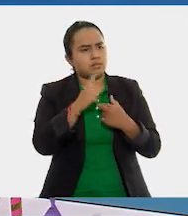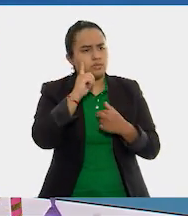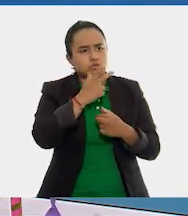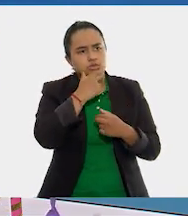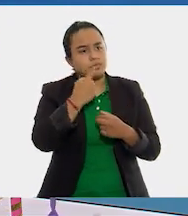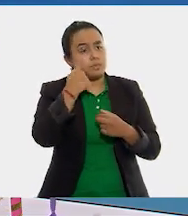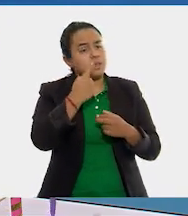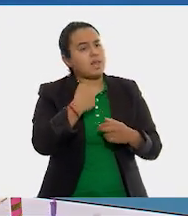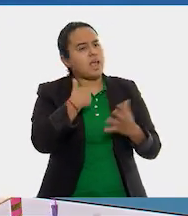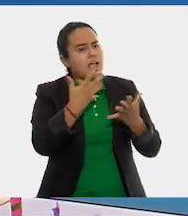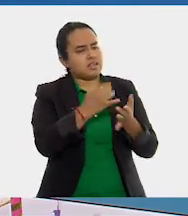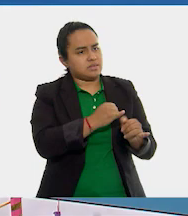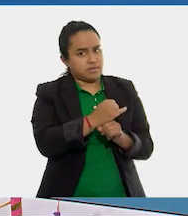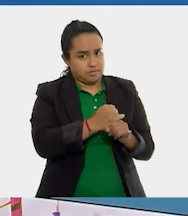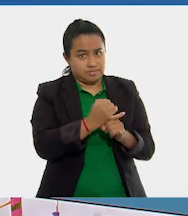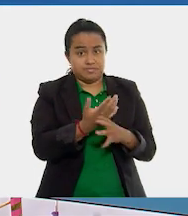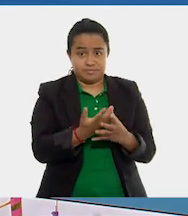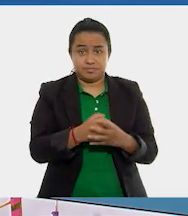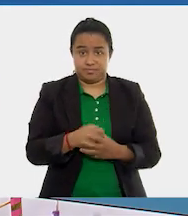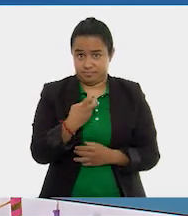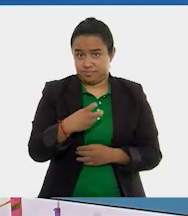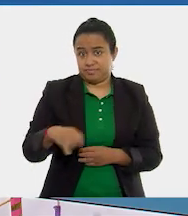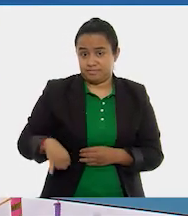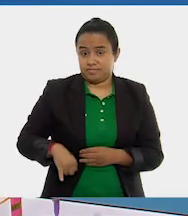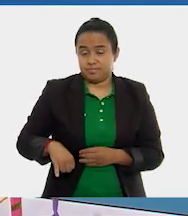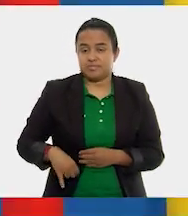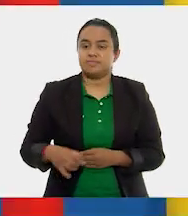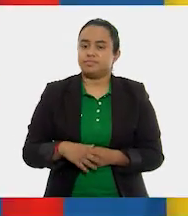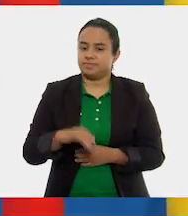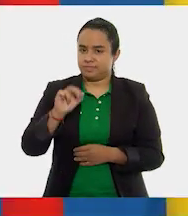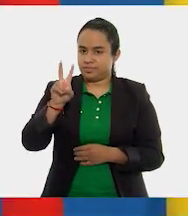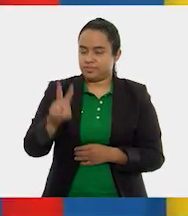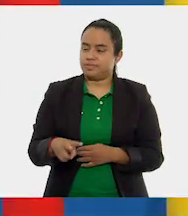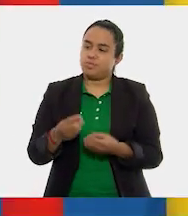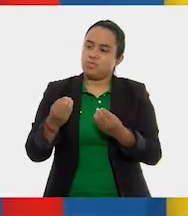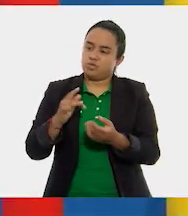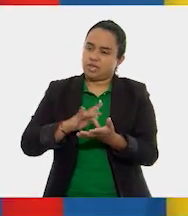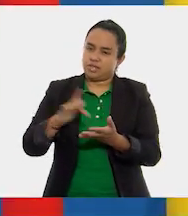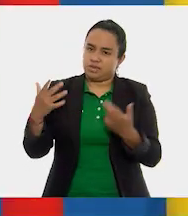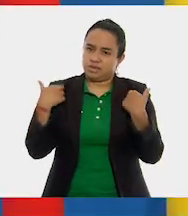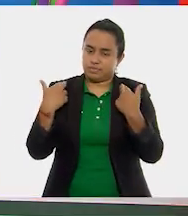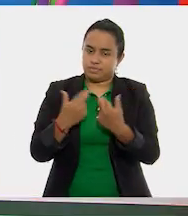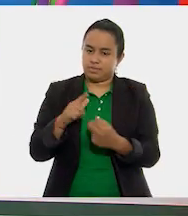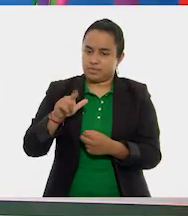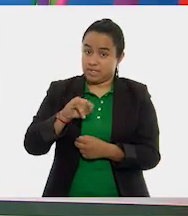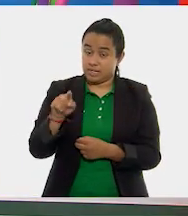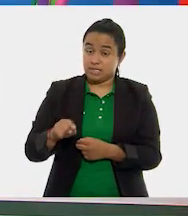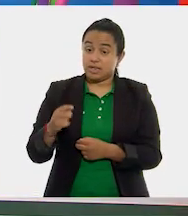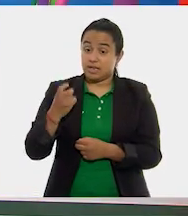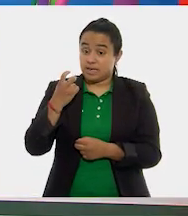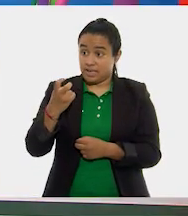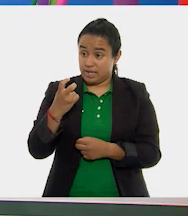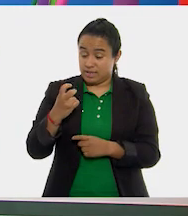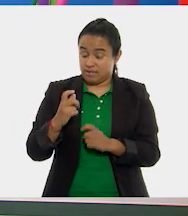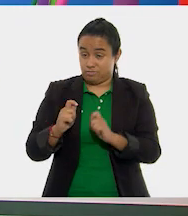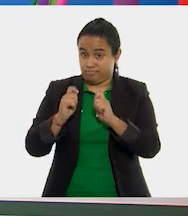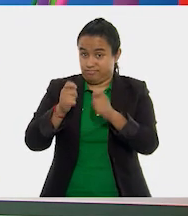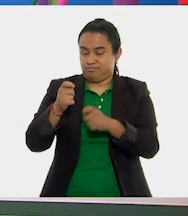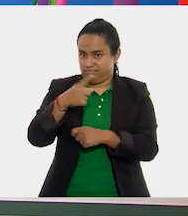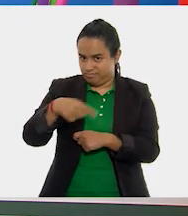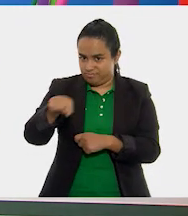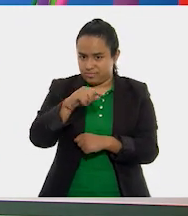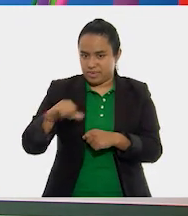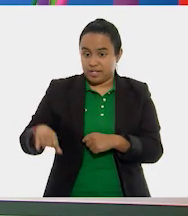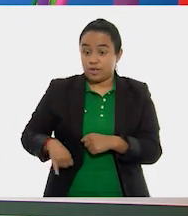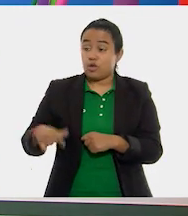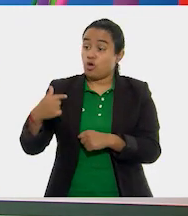Eso será muy interesante observarlo. Claro que sí. Maestra Liz, muchísimas gracias. Gracias Creo que va a ser a ti. un reto muy interesante y yo